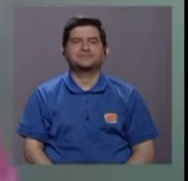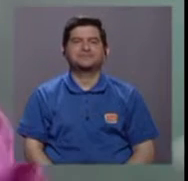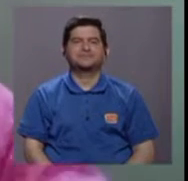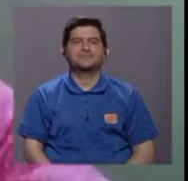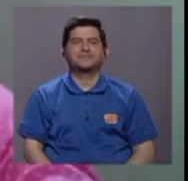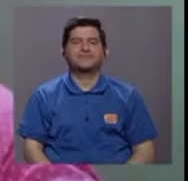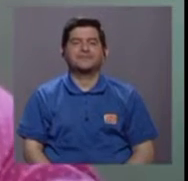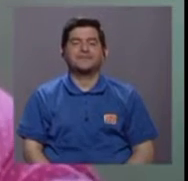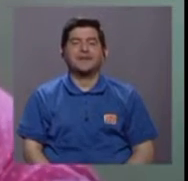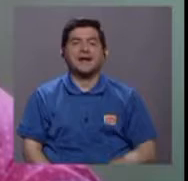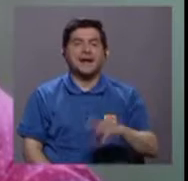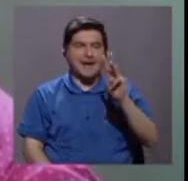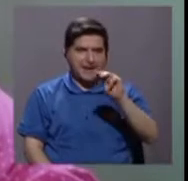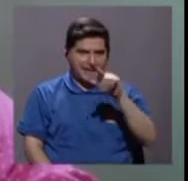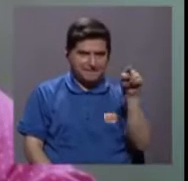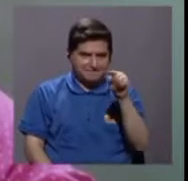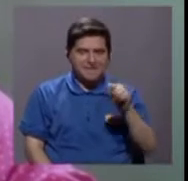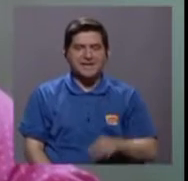Definitivamente cada